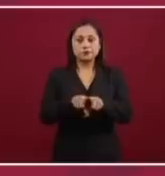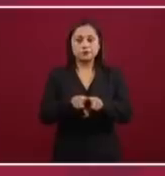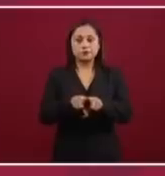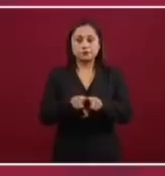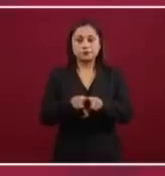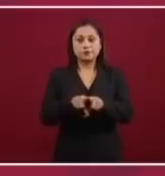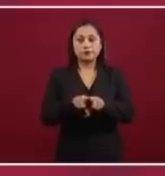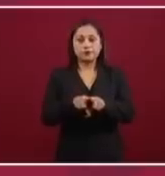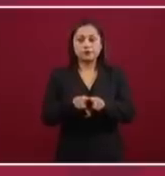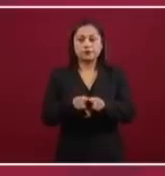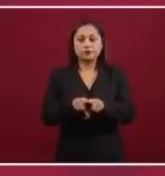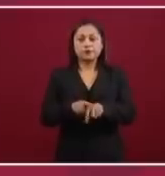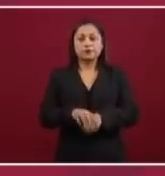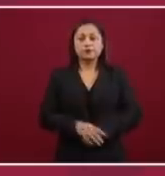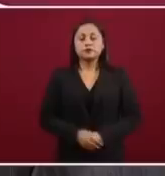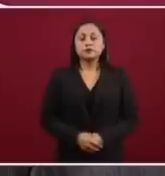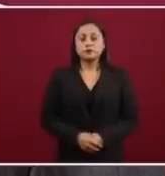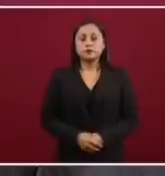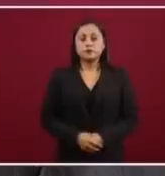le